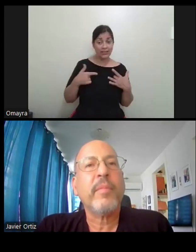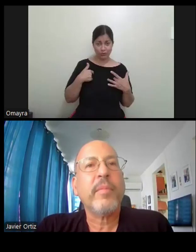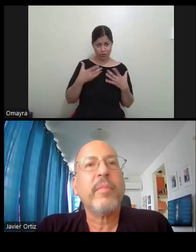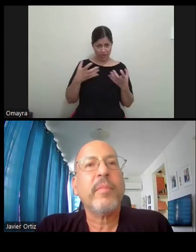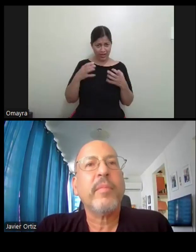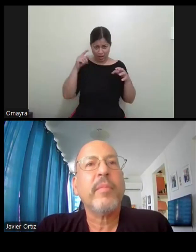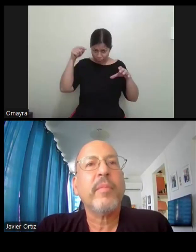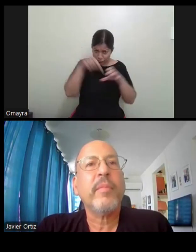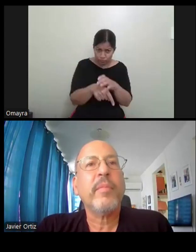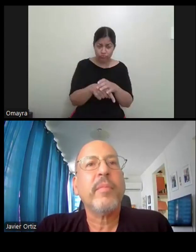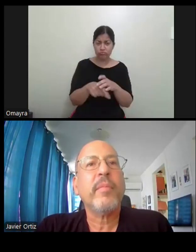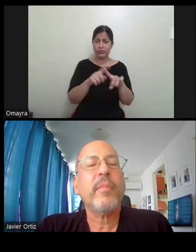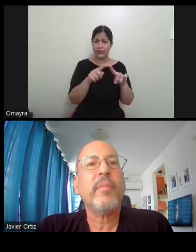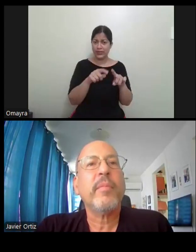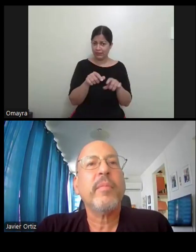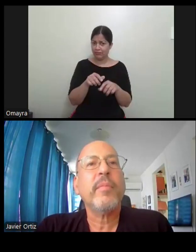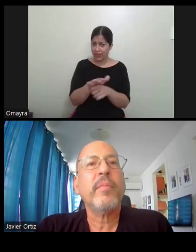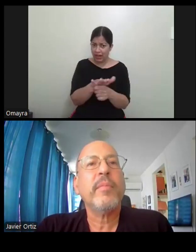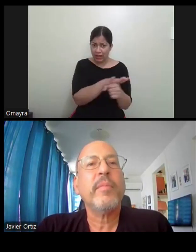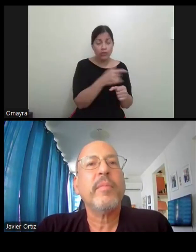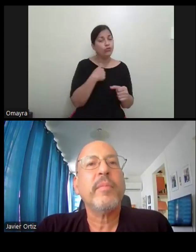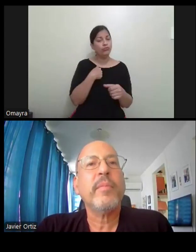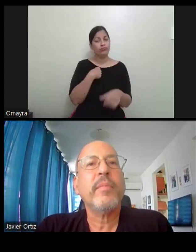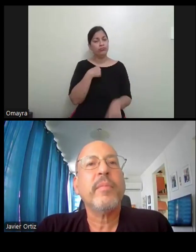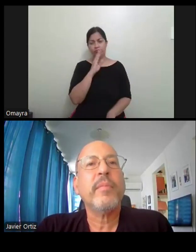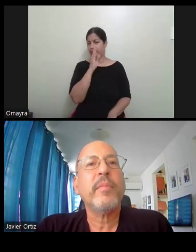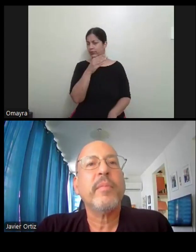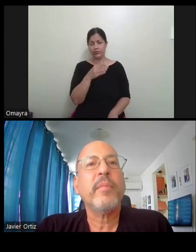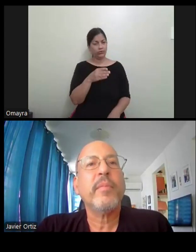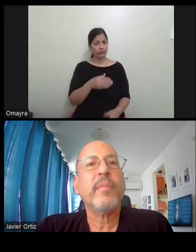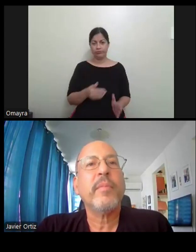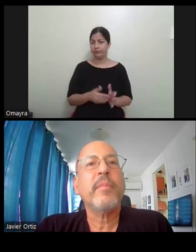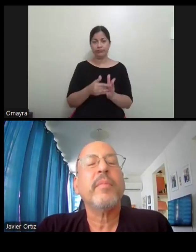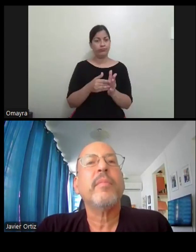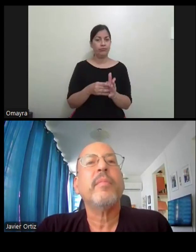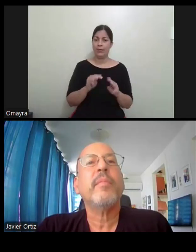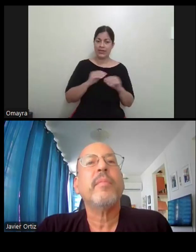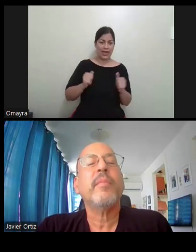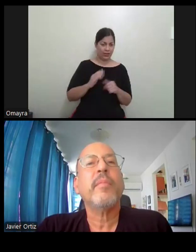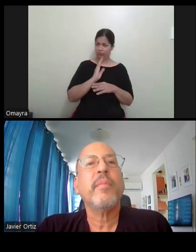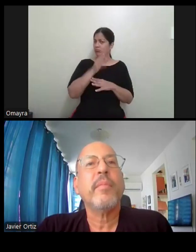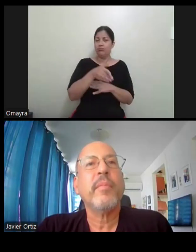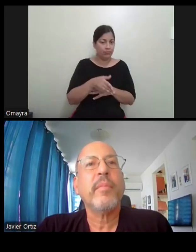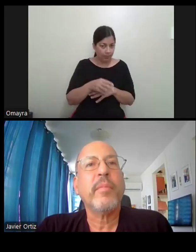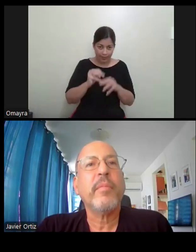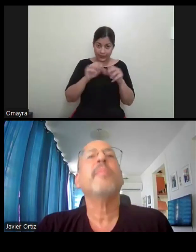en ciertas áreas, ¿no? Y yo fui corrido del bachillerato a la maestría y me fui a la Universidad de Puerto